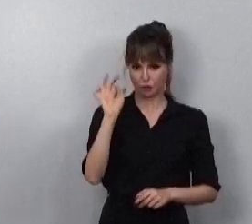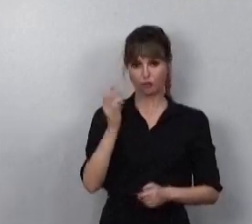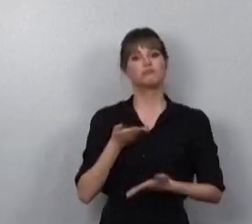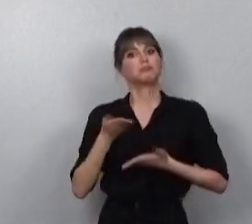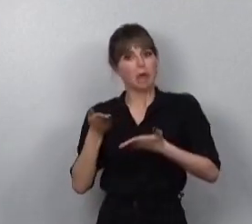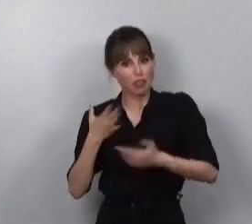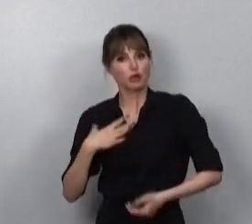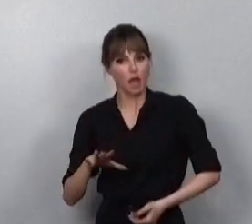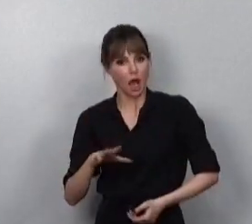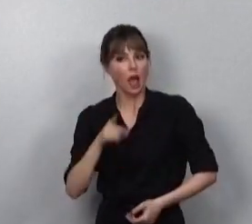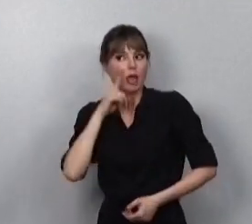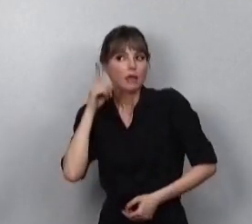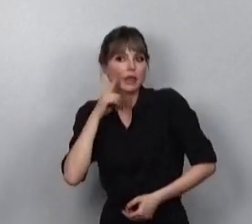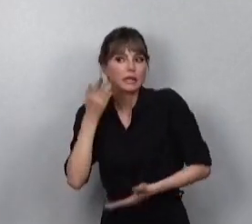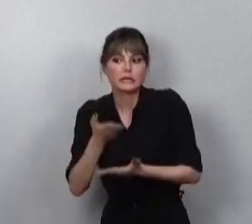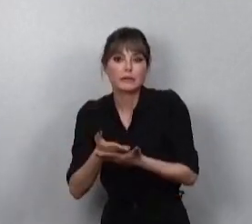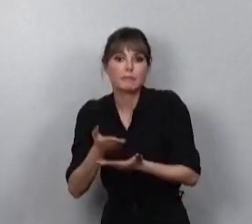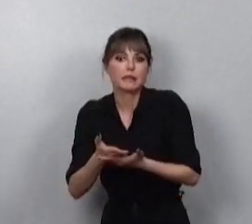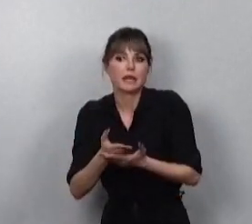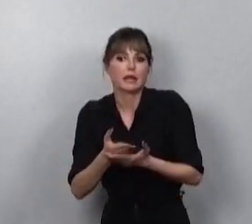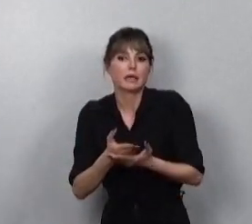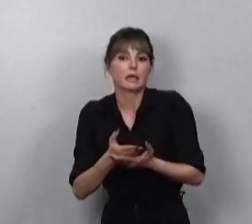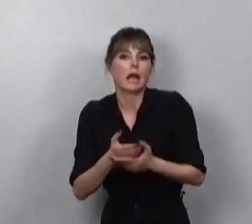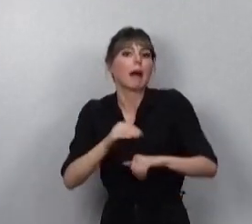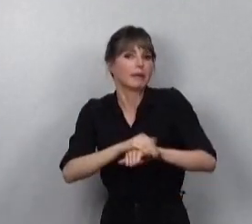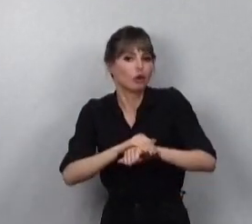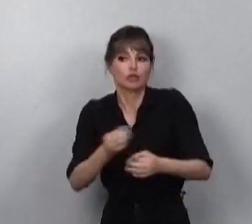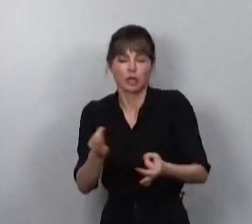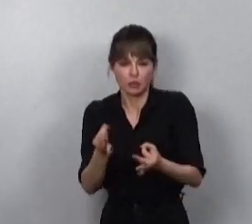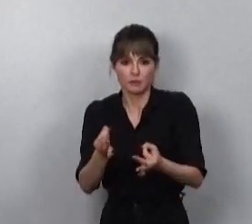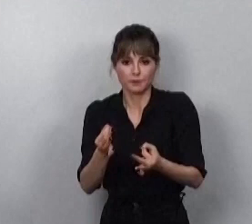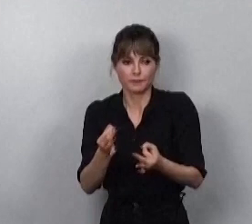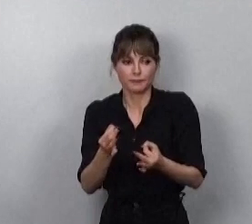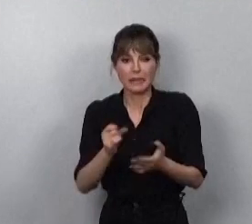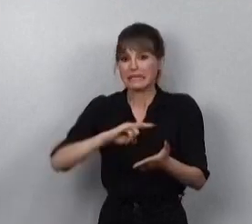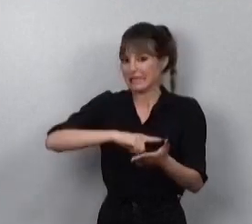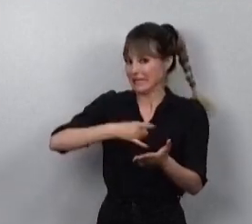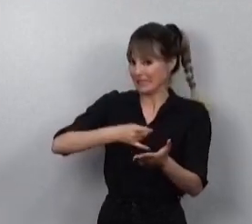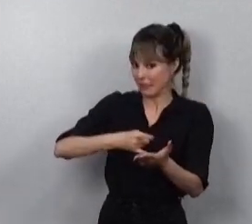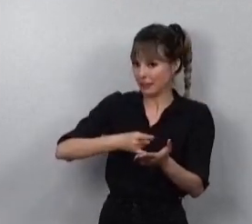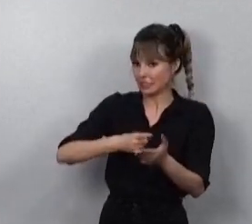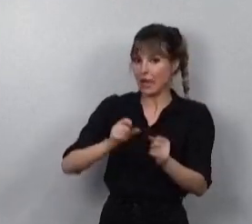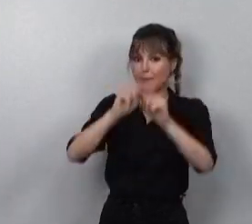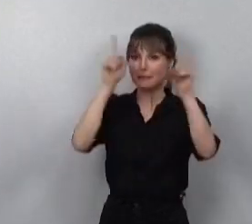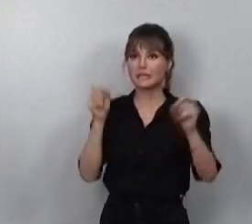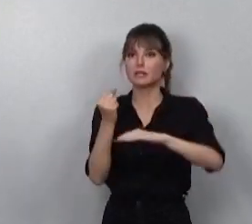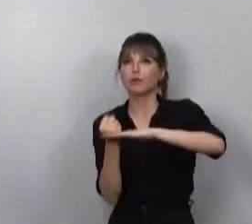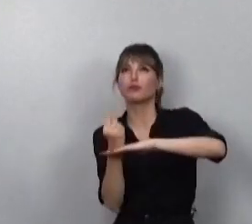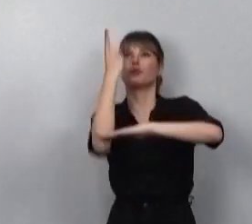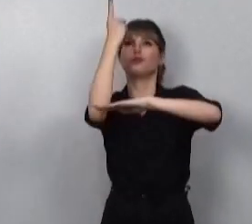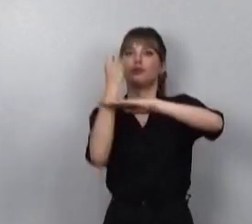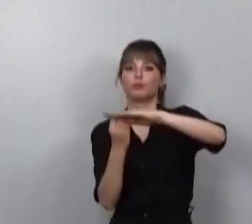que está solicitando a los aliados son las plataformas los sistemas para lanzar esos misiles y efectivamente Ahí es